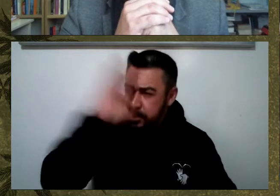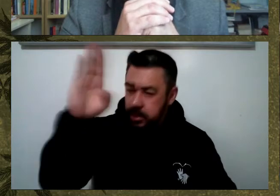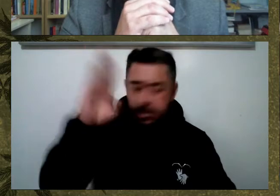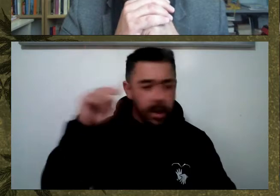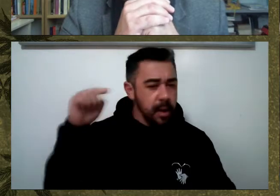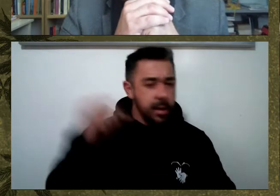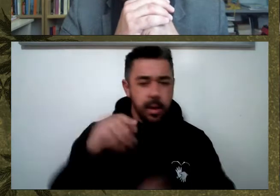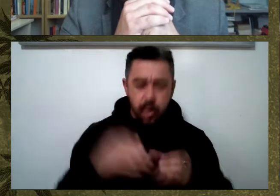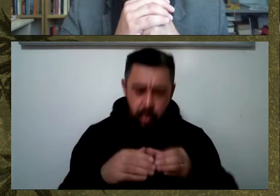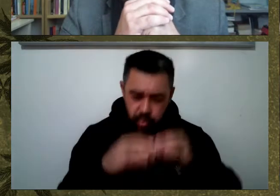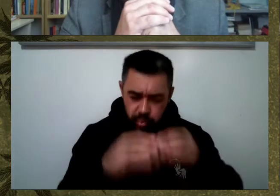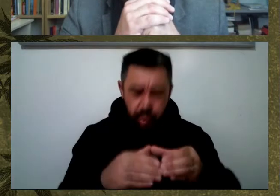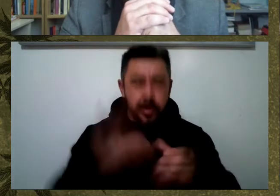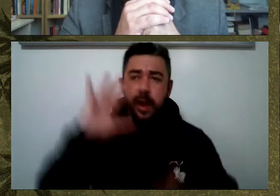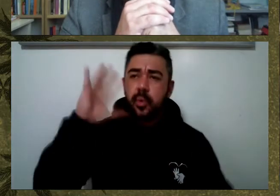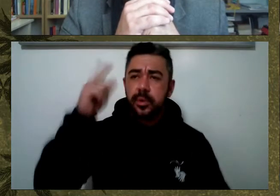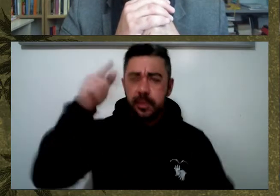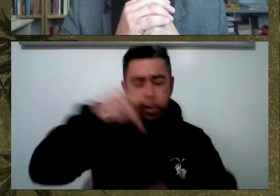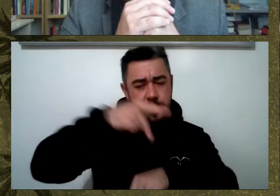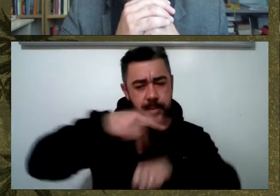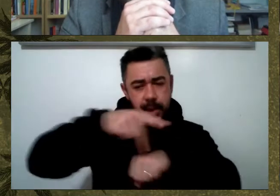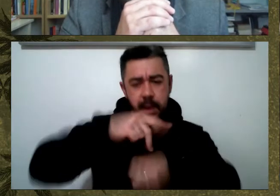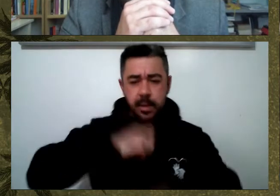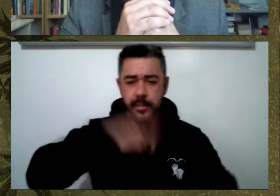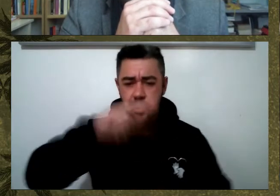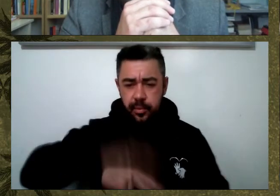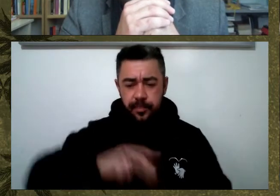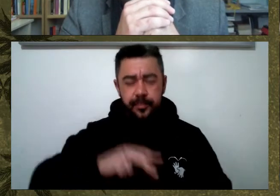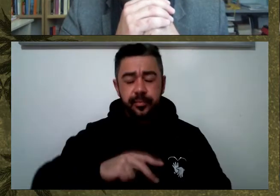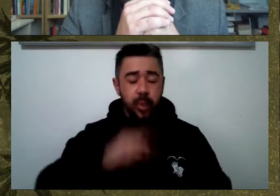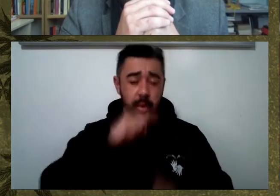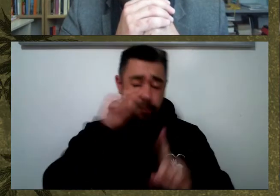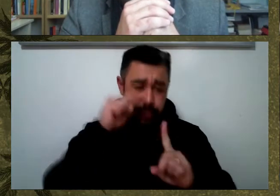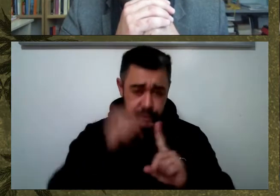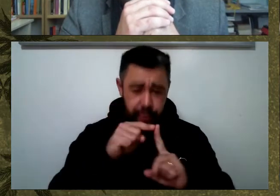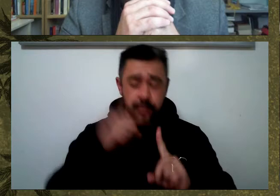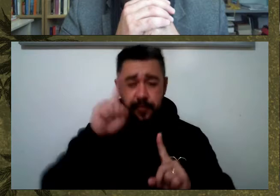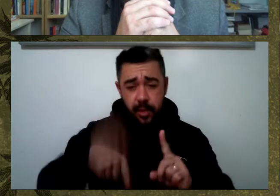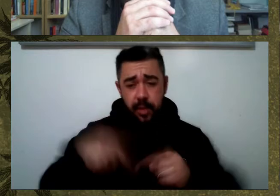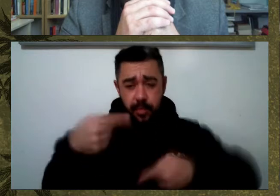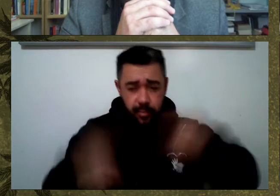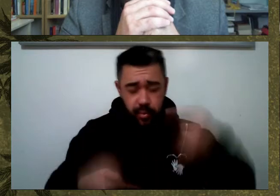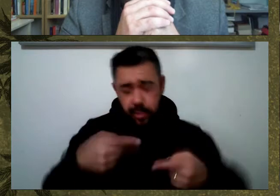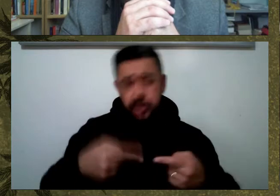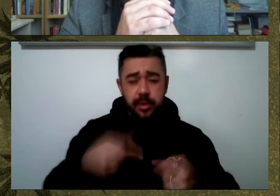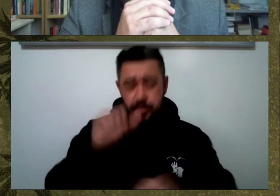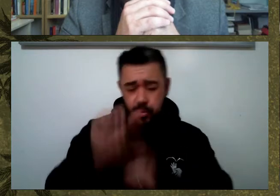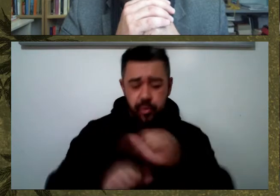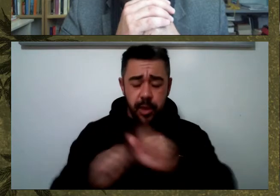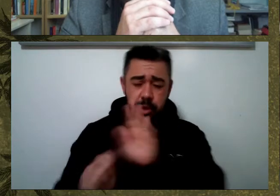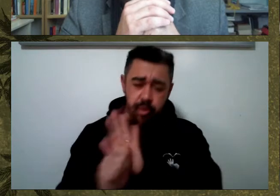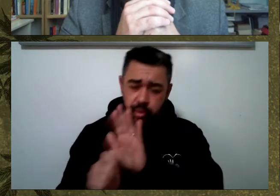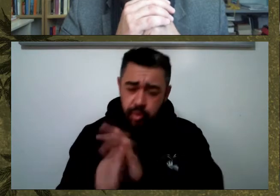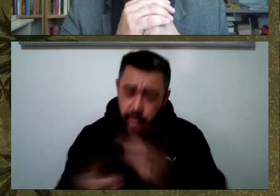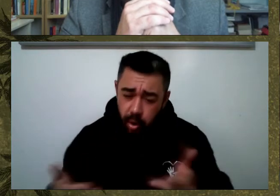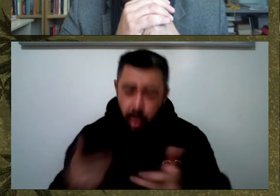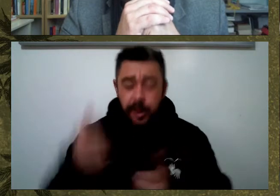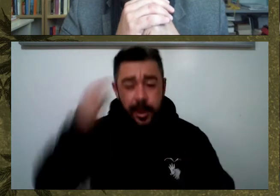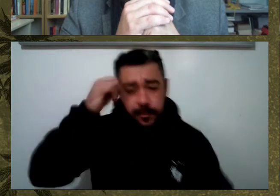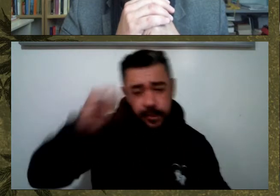que en Portugal pudo lograr el objetivo de humanizar una política de drogas y combatir la